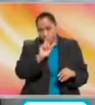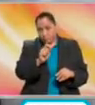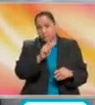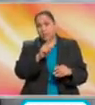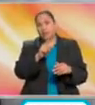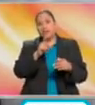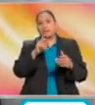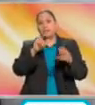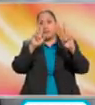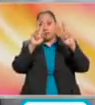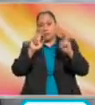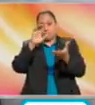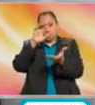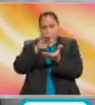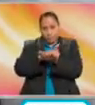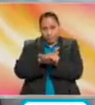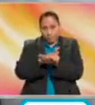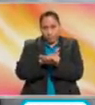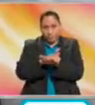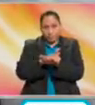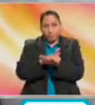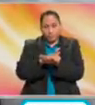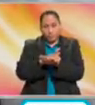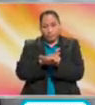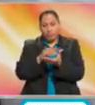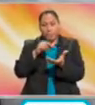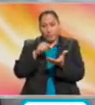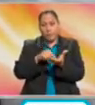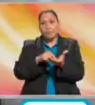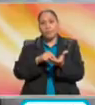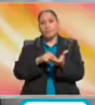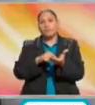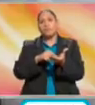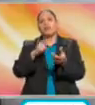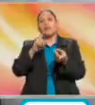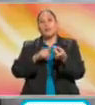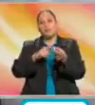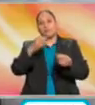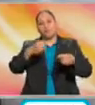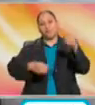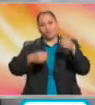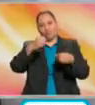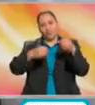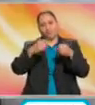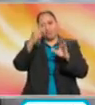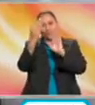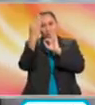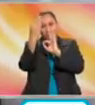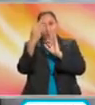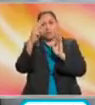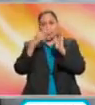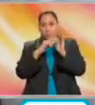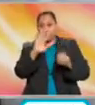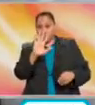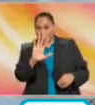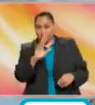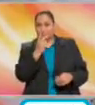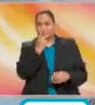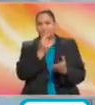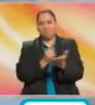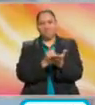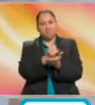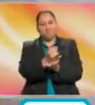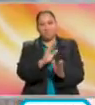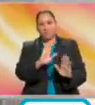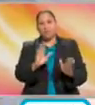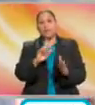matrimonio, pues empiezan a chocar y llevan ese tema, recordemos, a la Suprema Corte de Justicia, quien en 2005 determina que